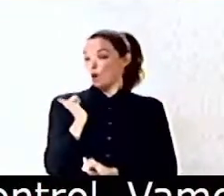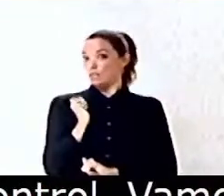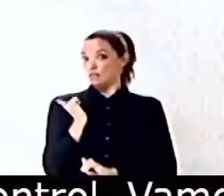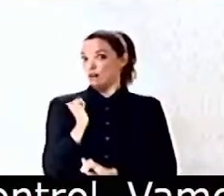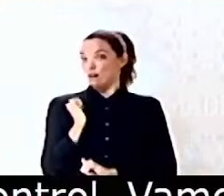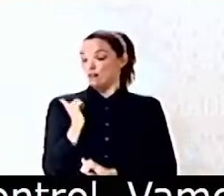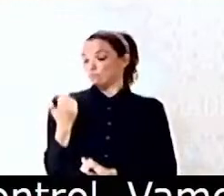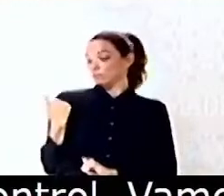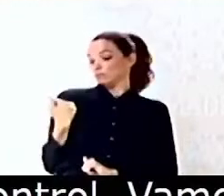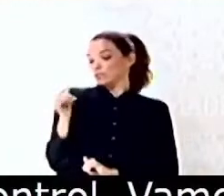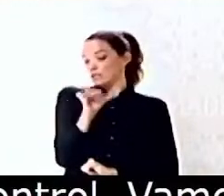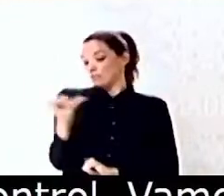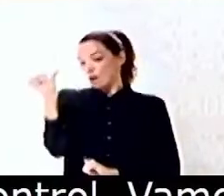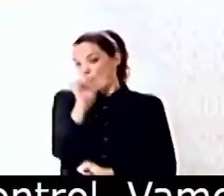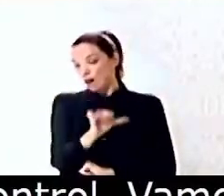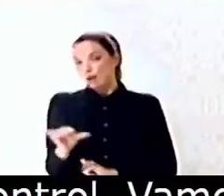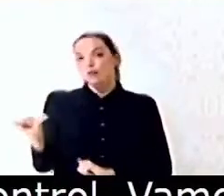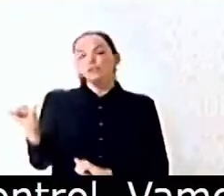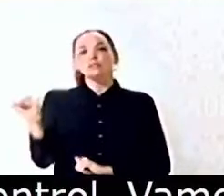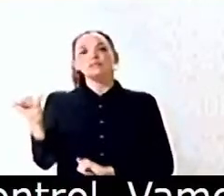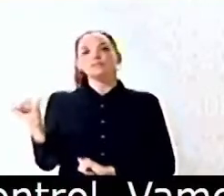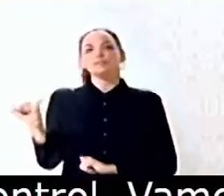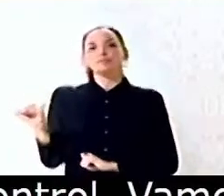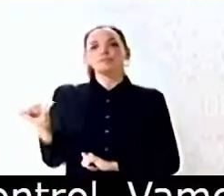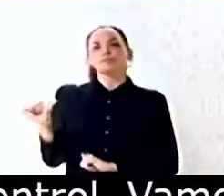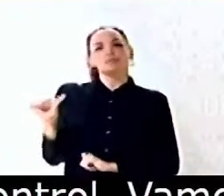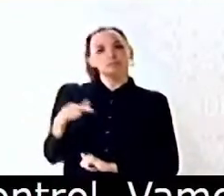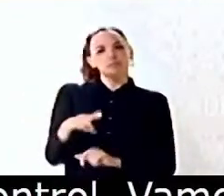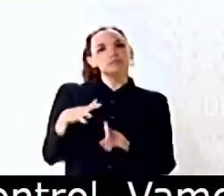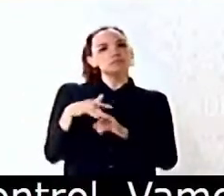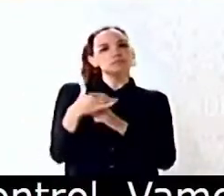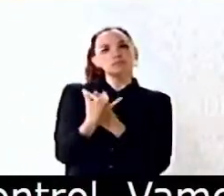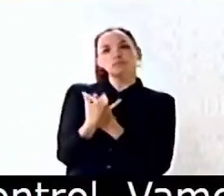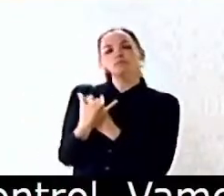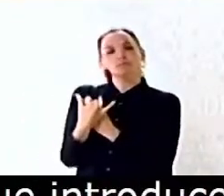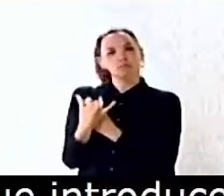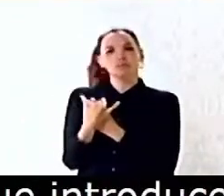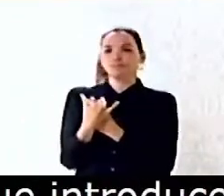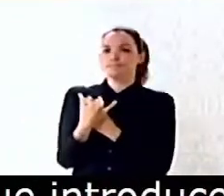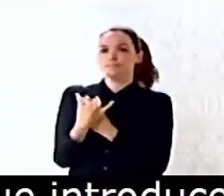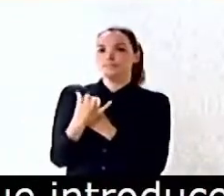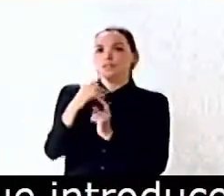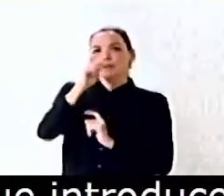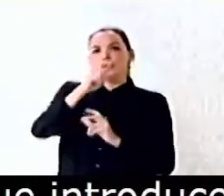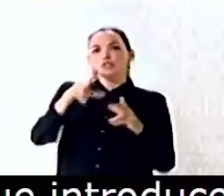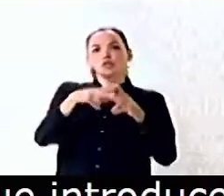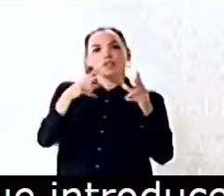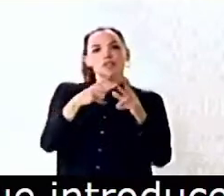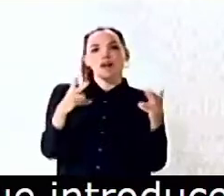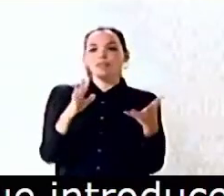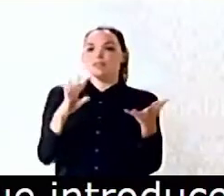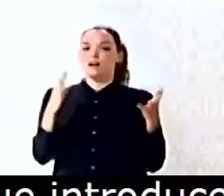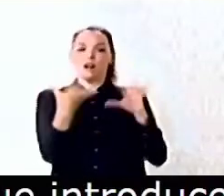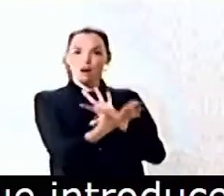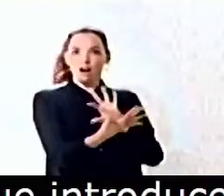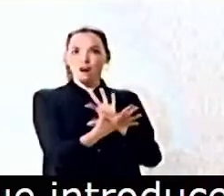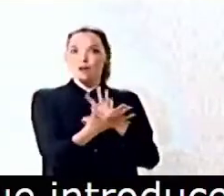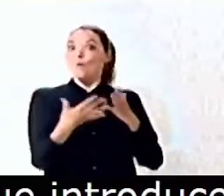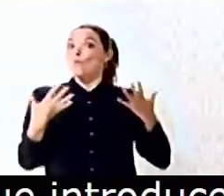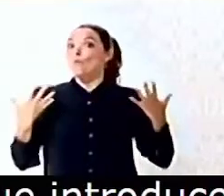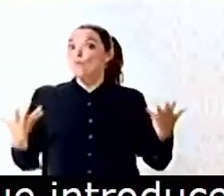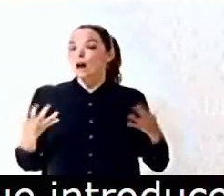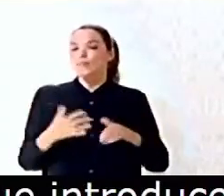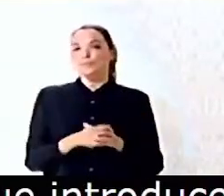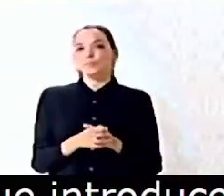en las últimas semanas algo que introduce mucha disciplina a la sociedad, que es que aparece la